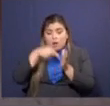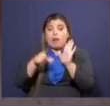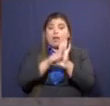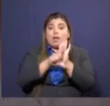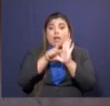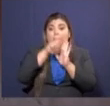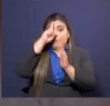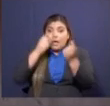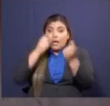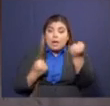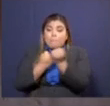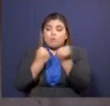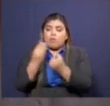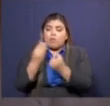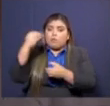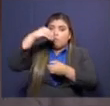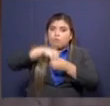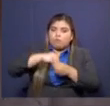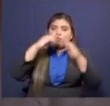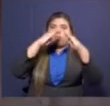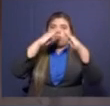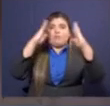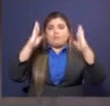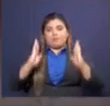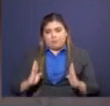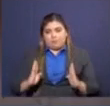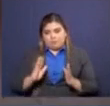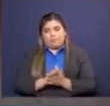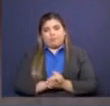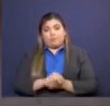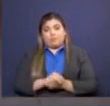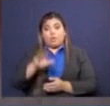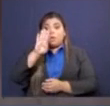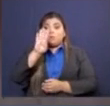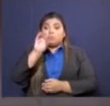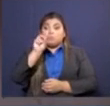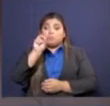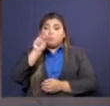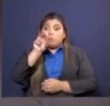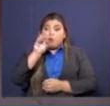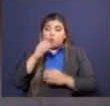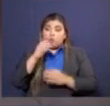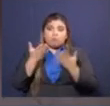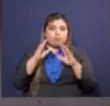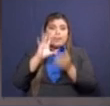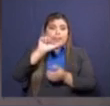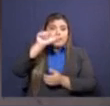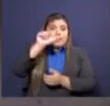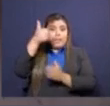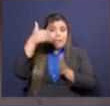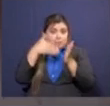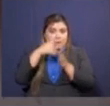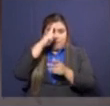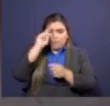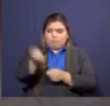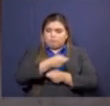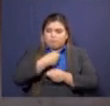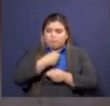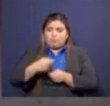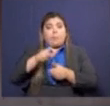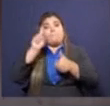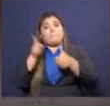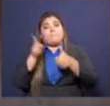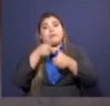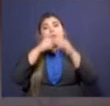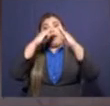para reforzar el Fondo Solidario de Vivienda, que entrega un bono de 10.000 balboas para el abono inicial de la